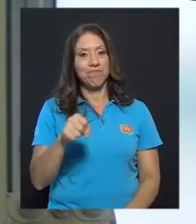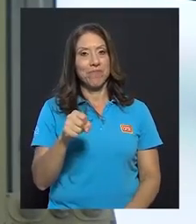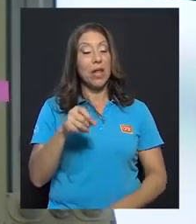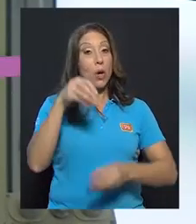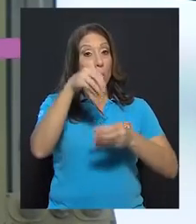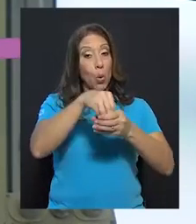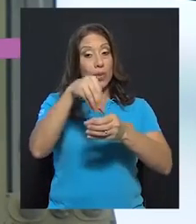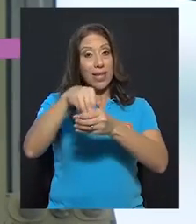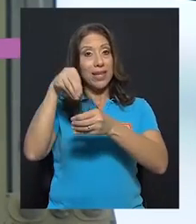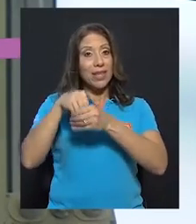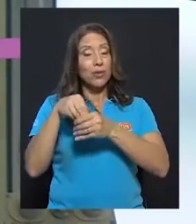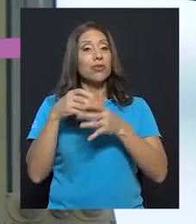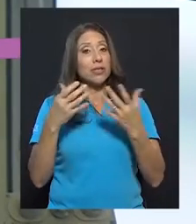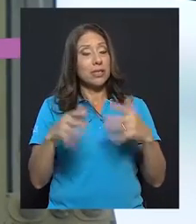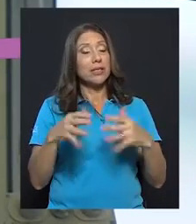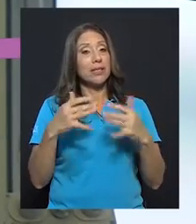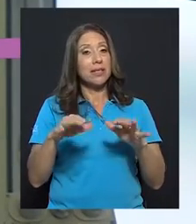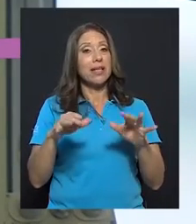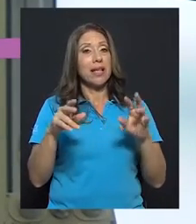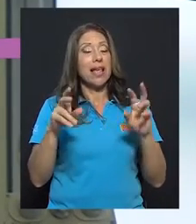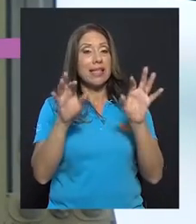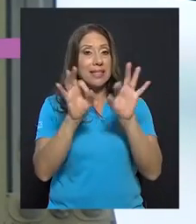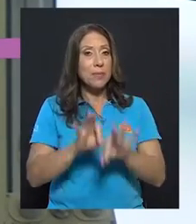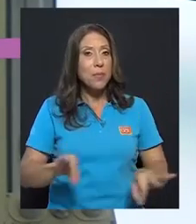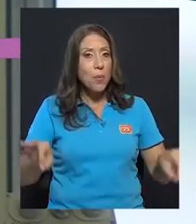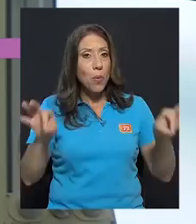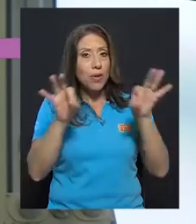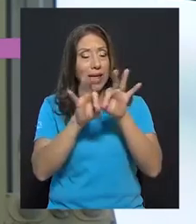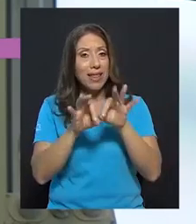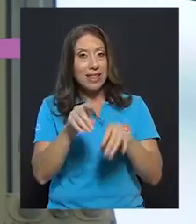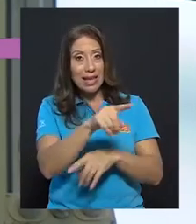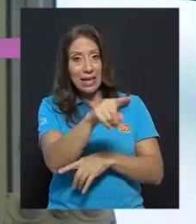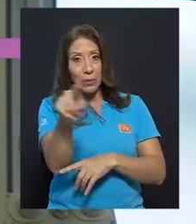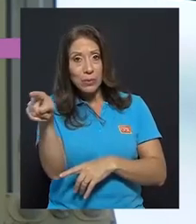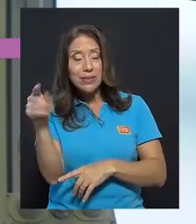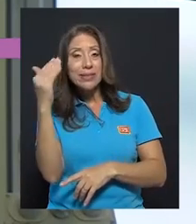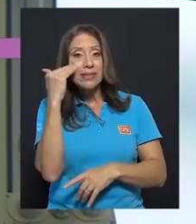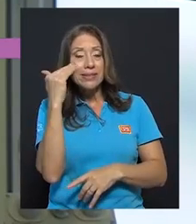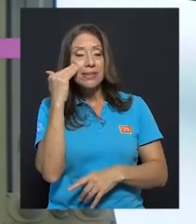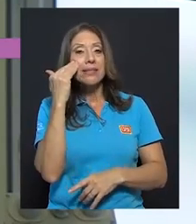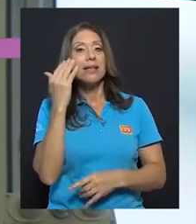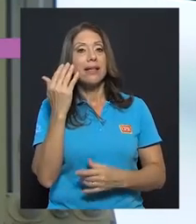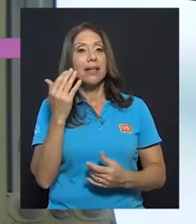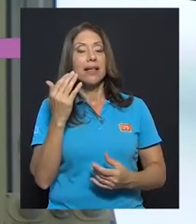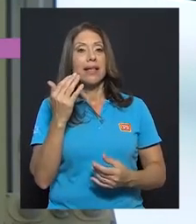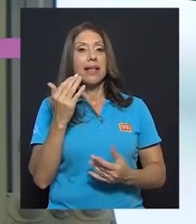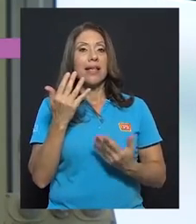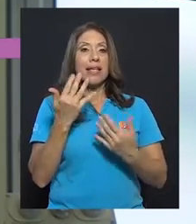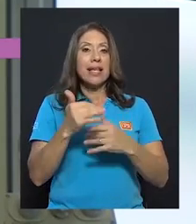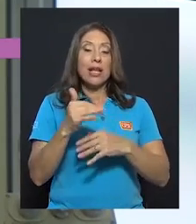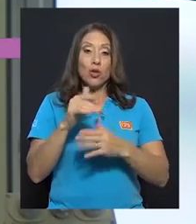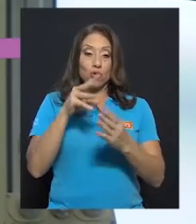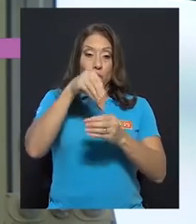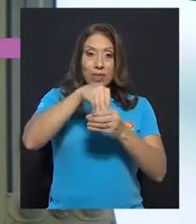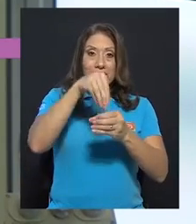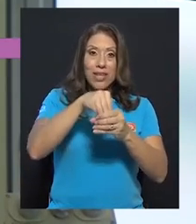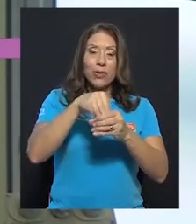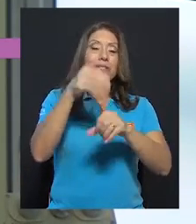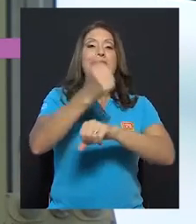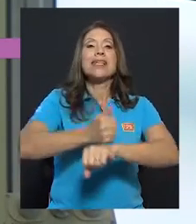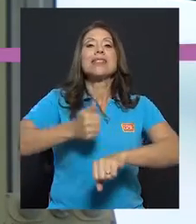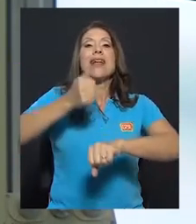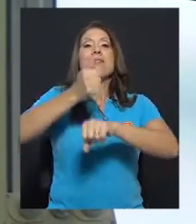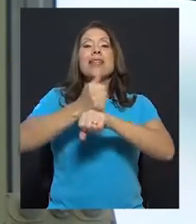contenidos, es importante que quienes nos escuchan tengan en cuenta que se establecen de conformidad con